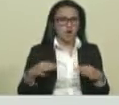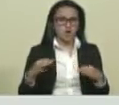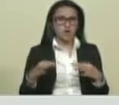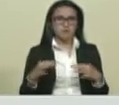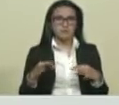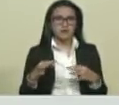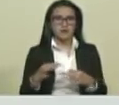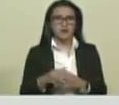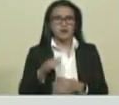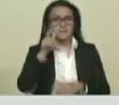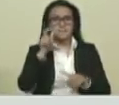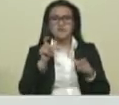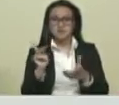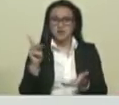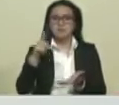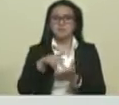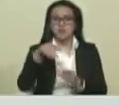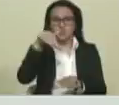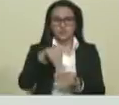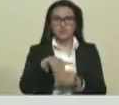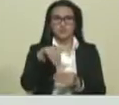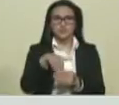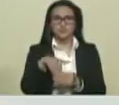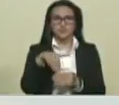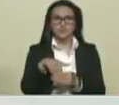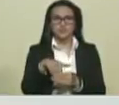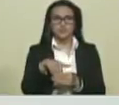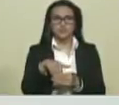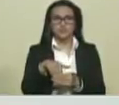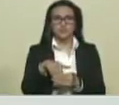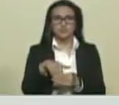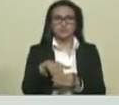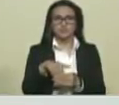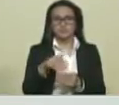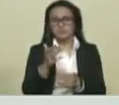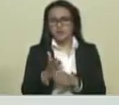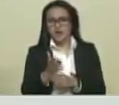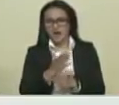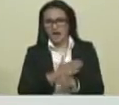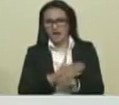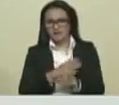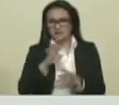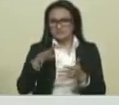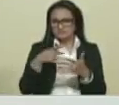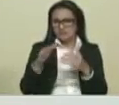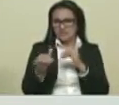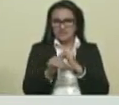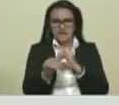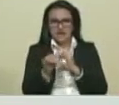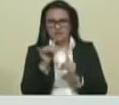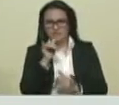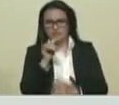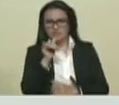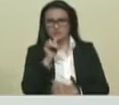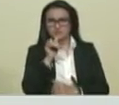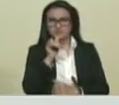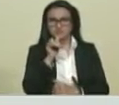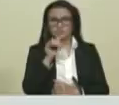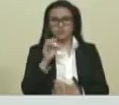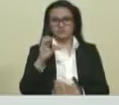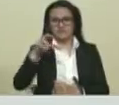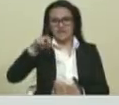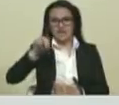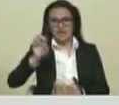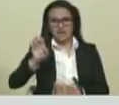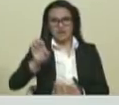Las personas están yendo a sus centros de votación. Si no se han encontrado antes en la página o por alguno de los medios de información del Consejo